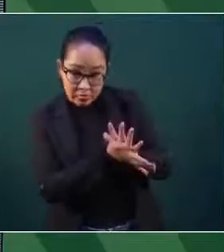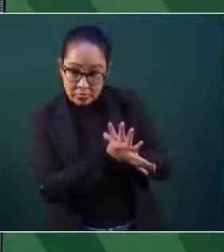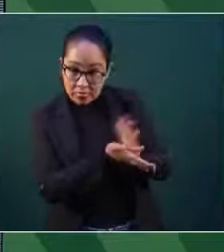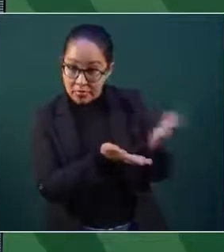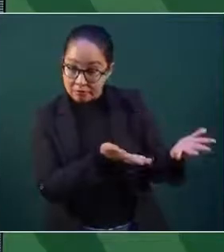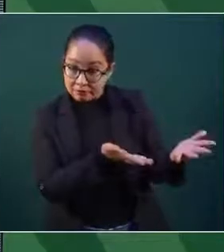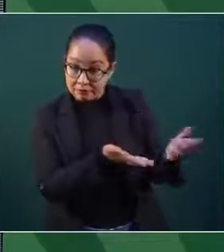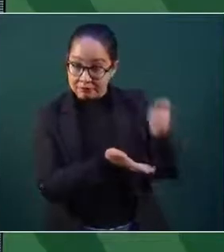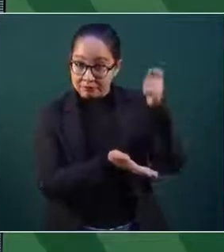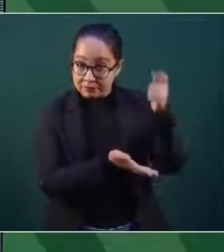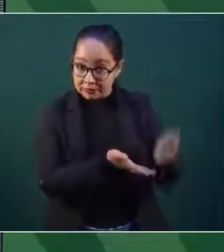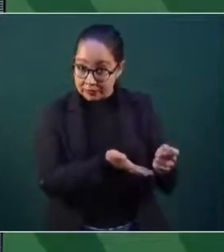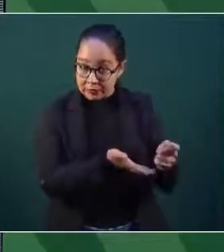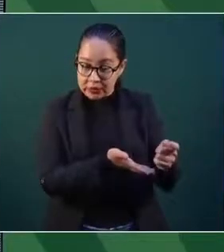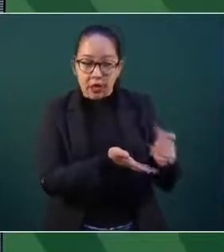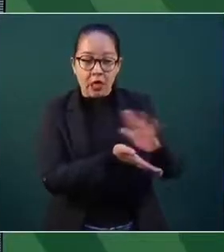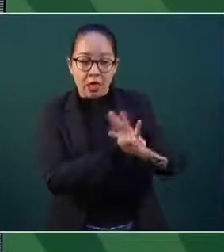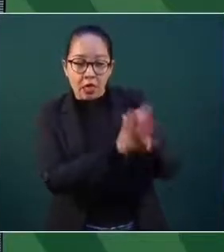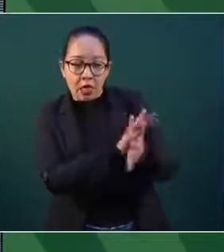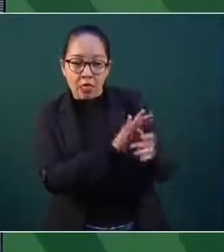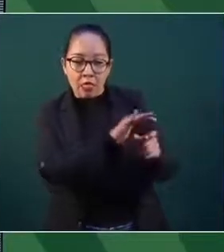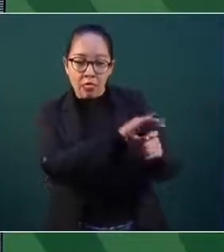el famoso maiceo.